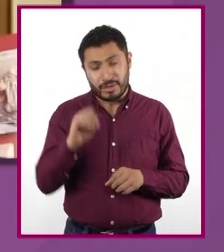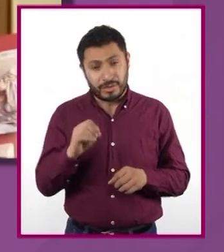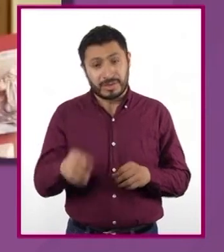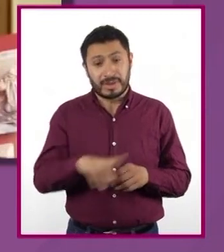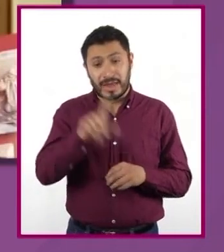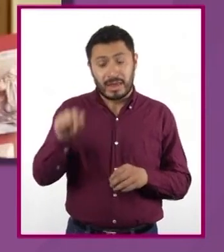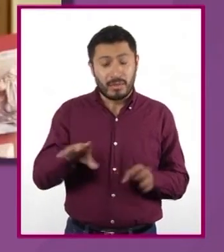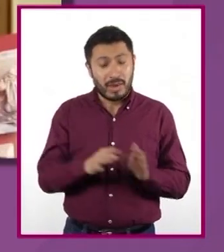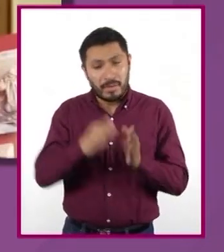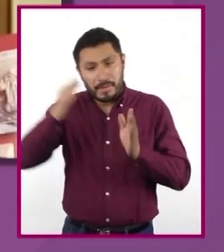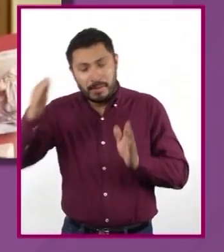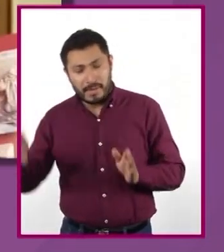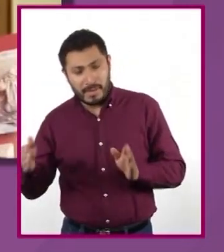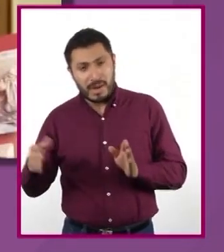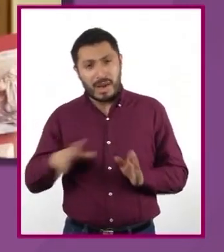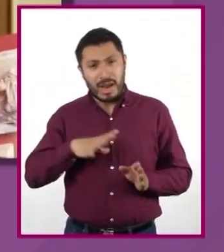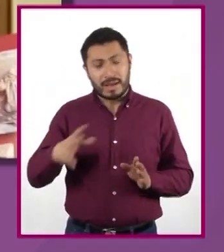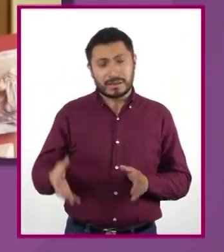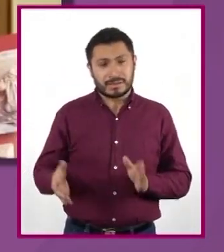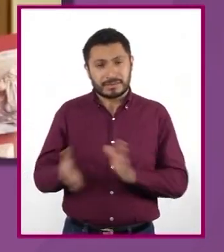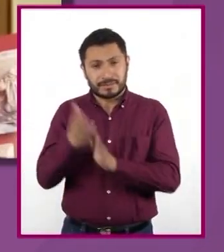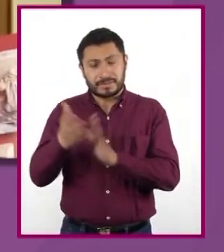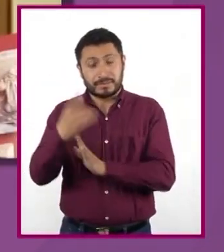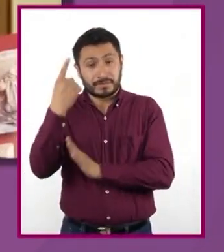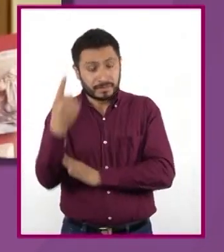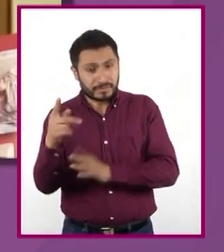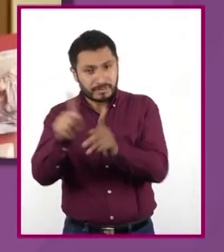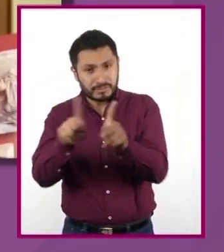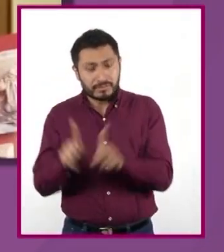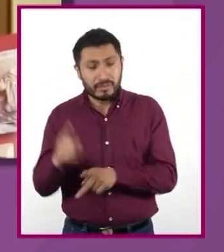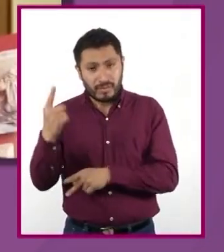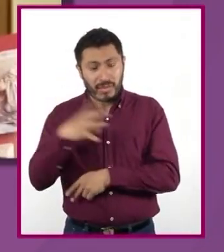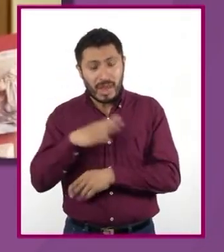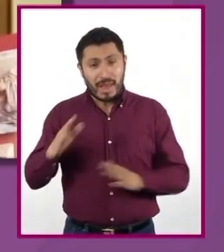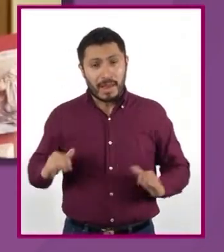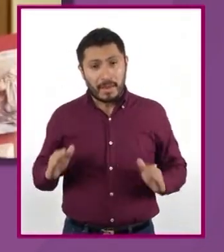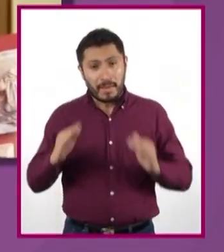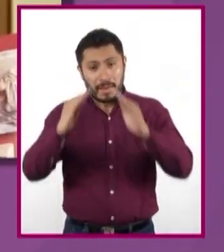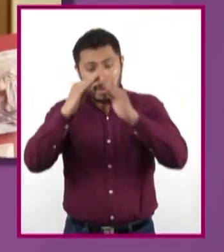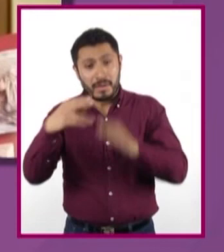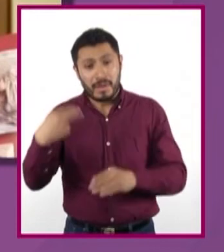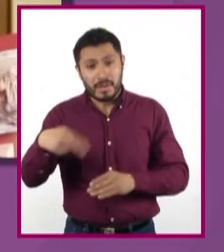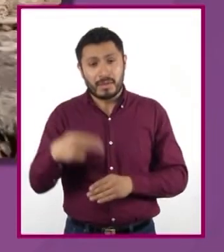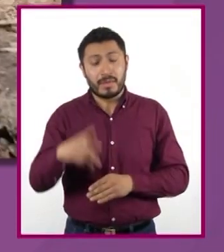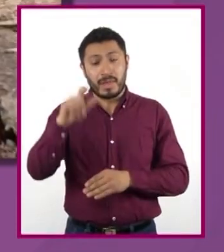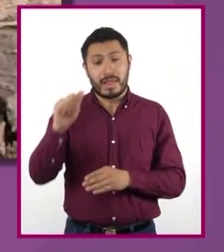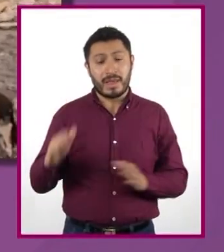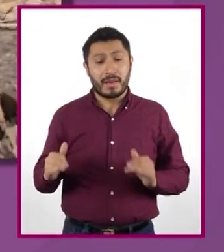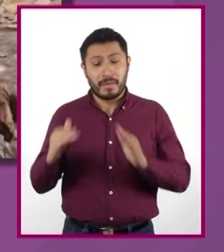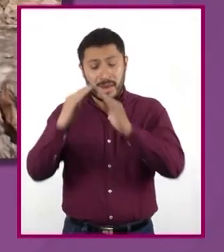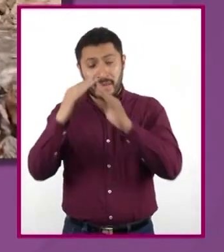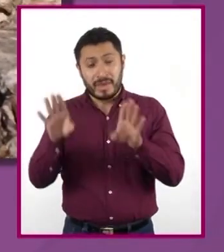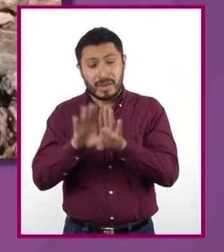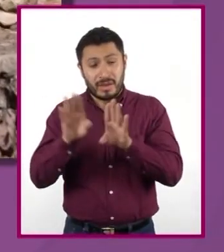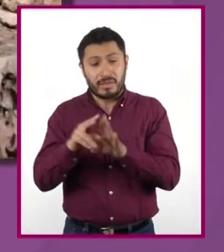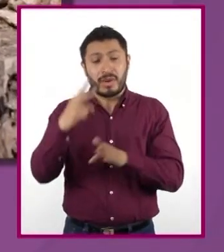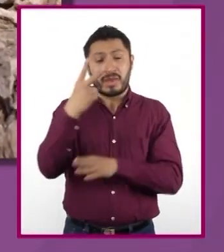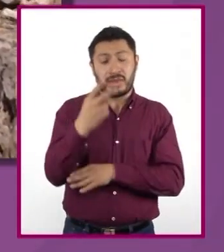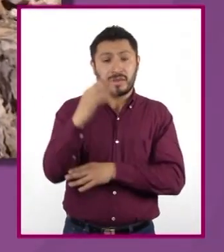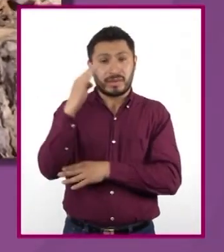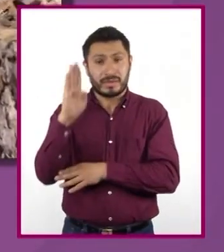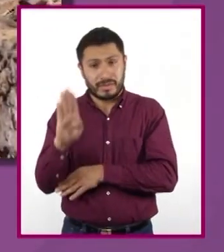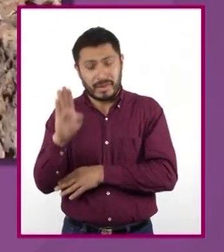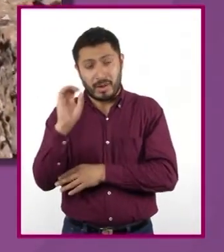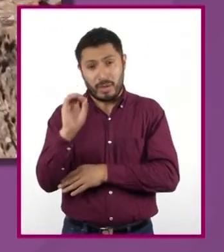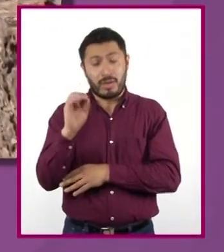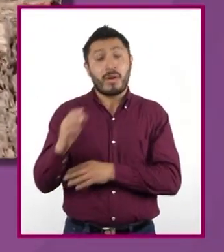poniente de la estructura número 1, desde la Plaza 1, hay una pirámide que se llama la pirámide, digamos, la estructura 2B o la pirámide